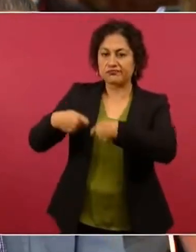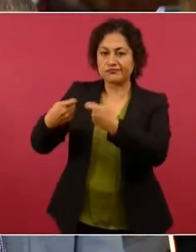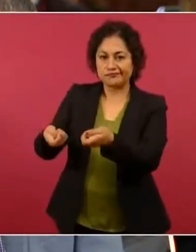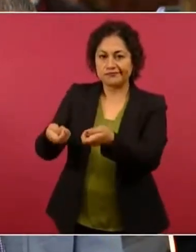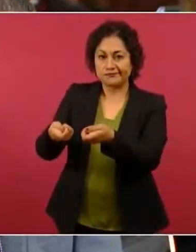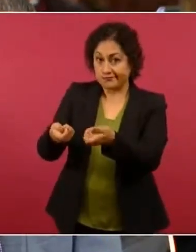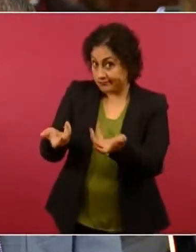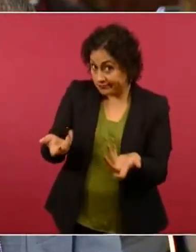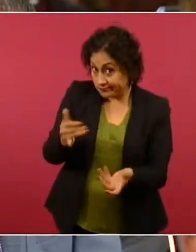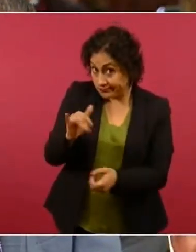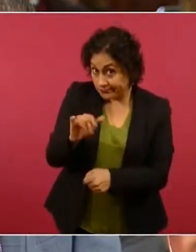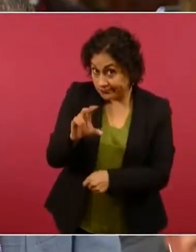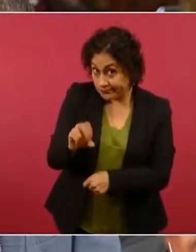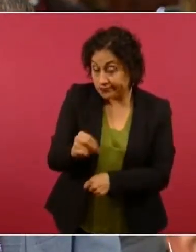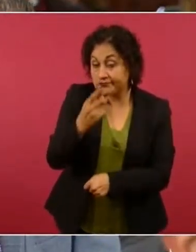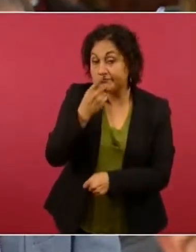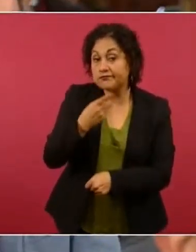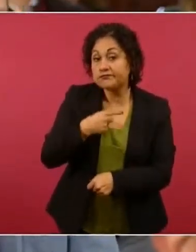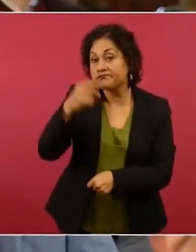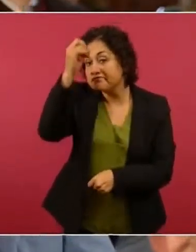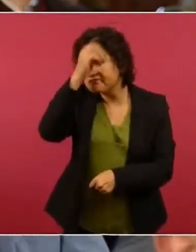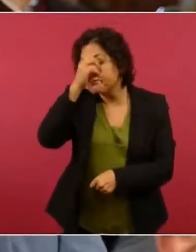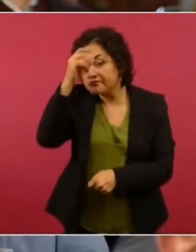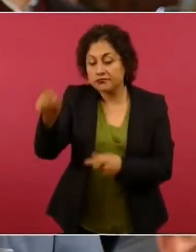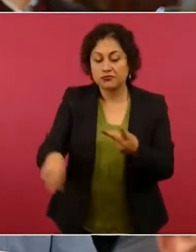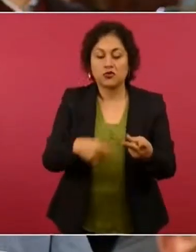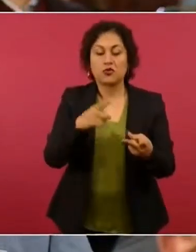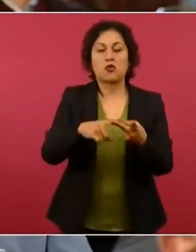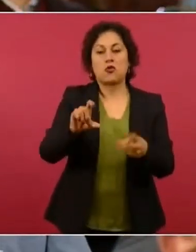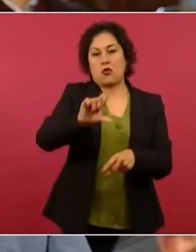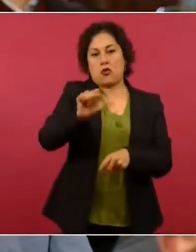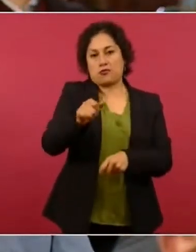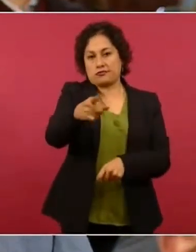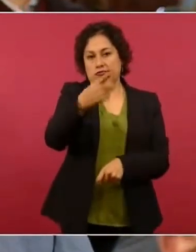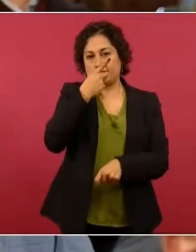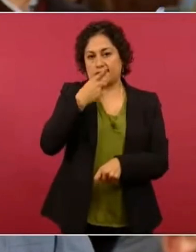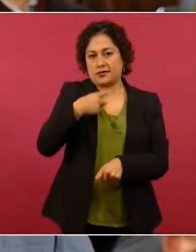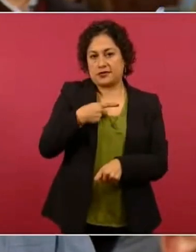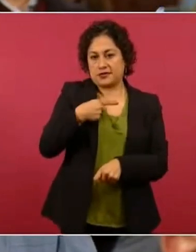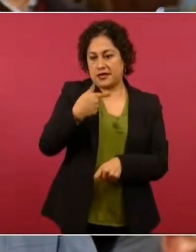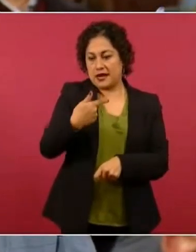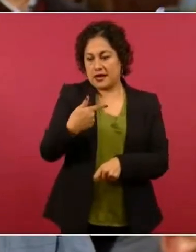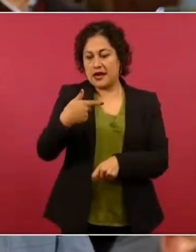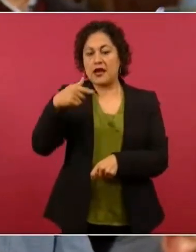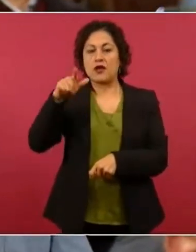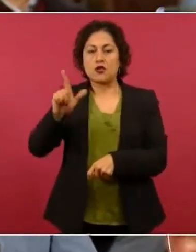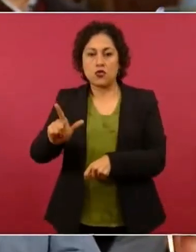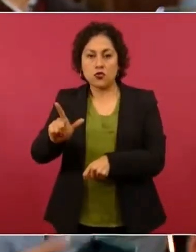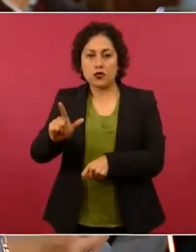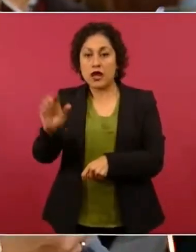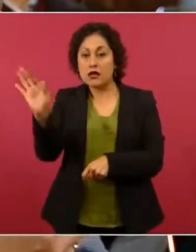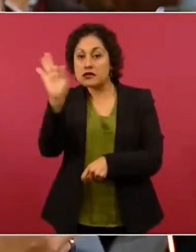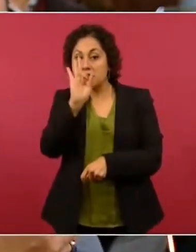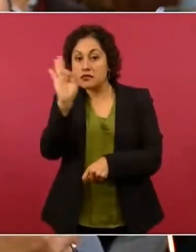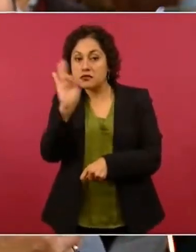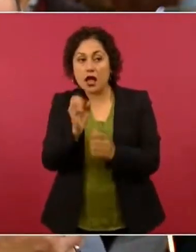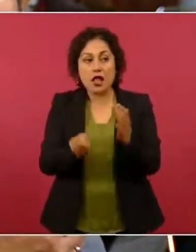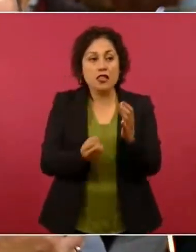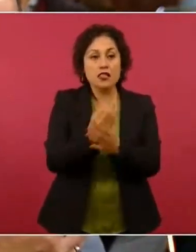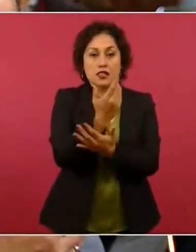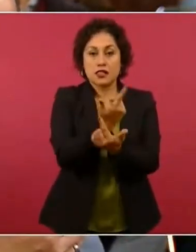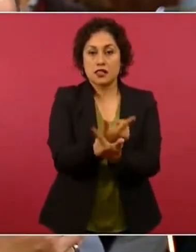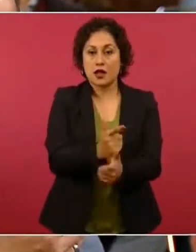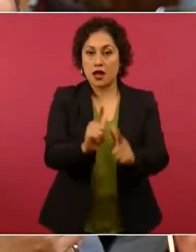que probablemente pudiera pues hasta dejarse en libertad usted como jefe del estado mexicano